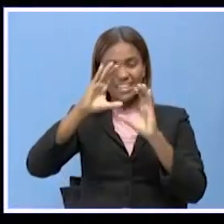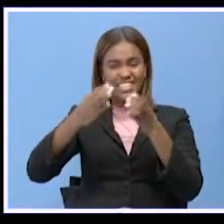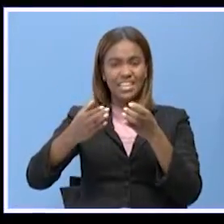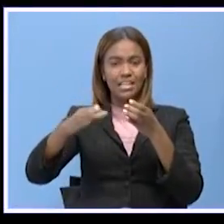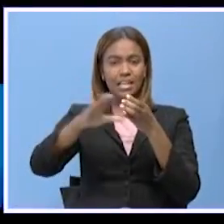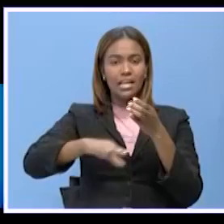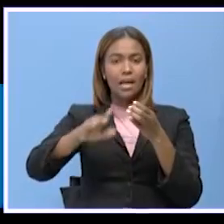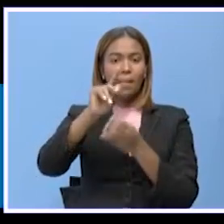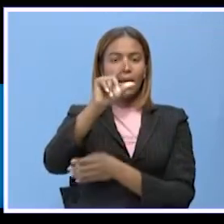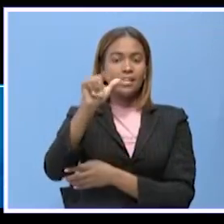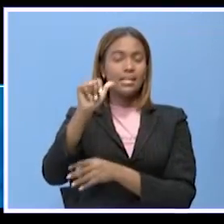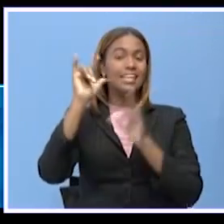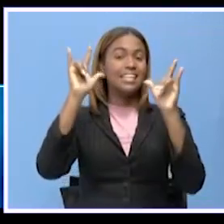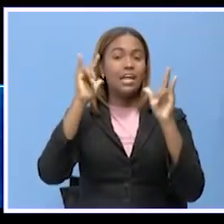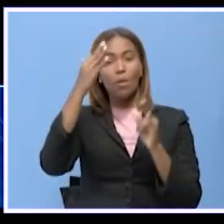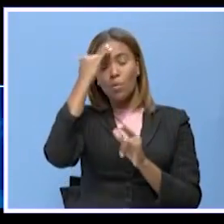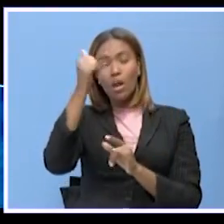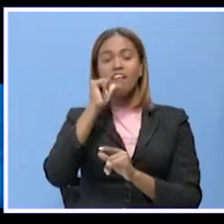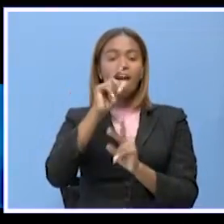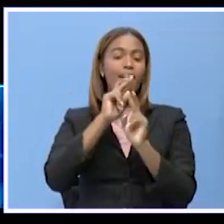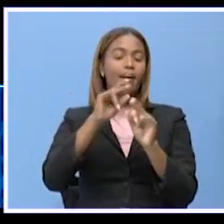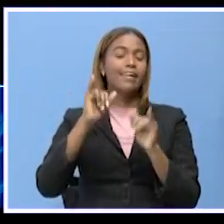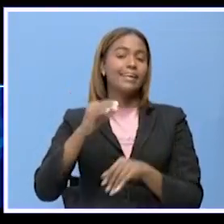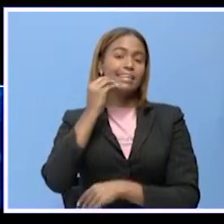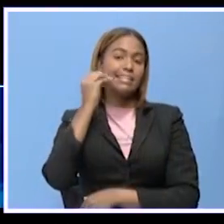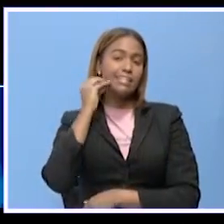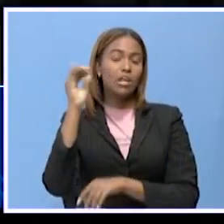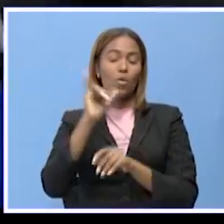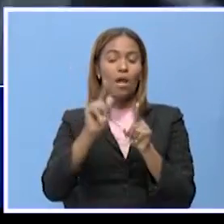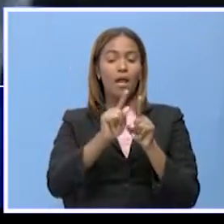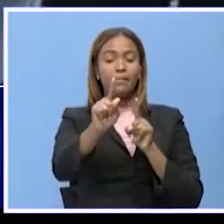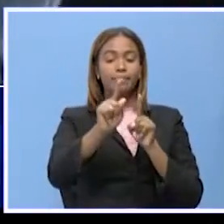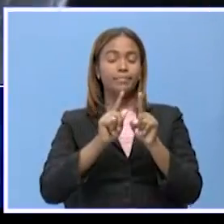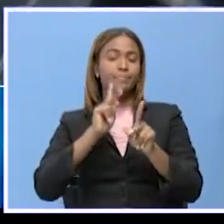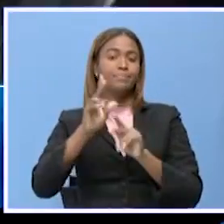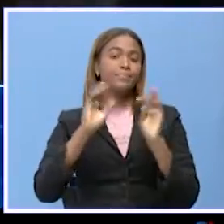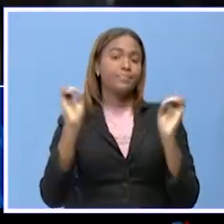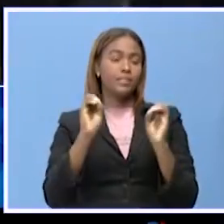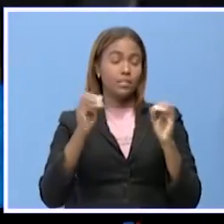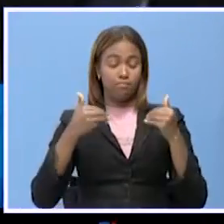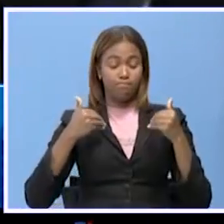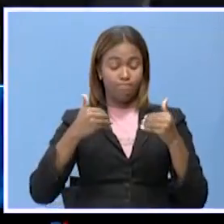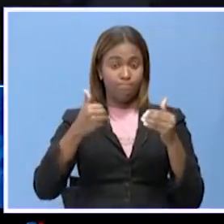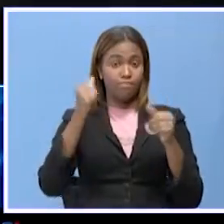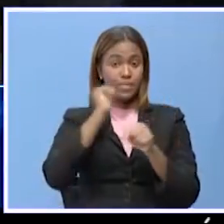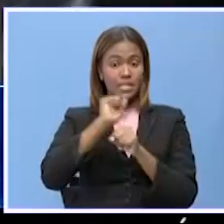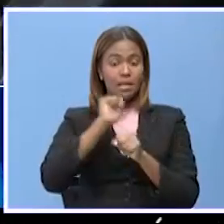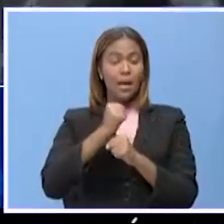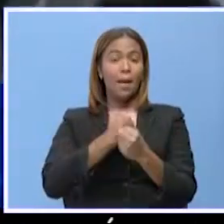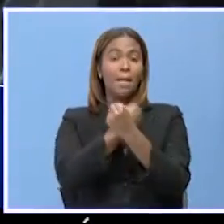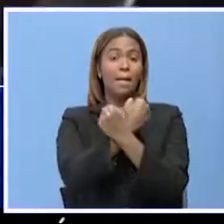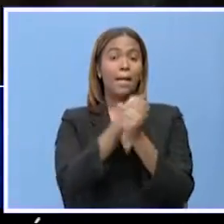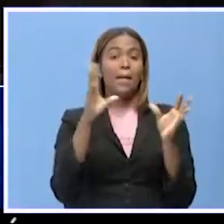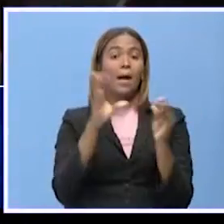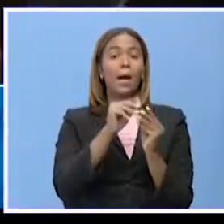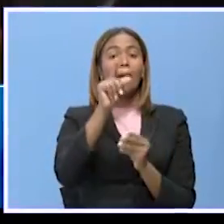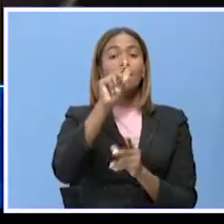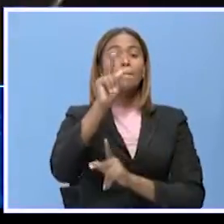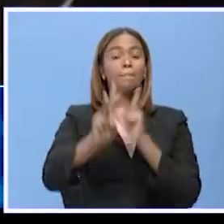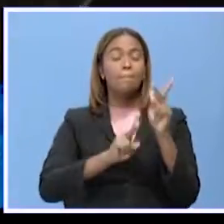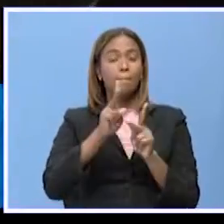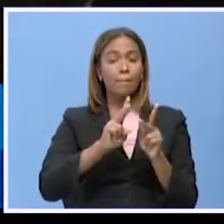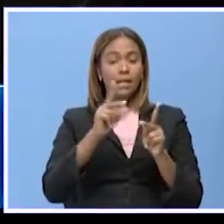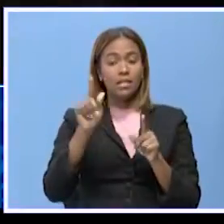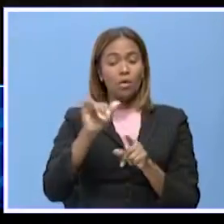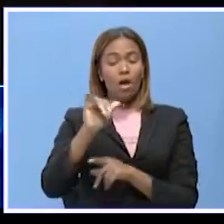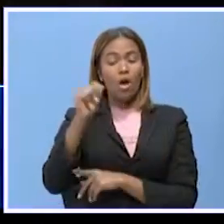en Santiago por violar el toque de queda y el distanciamiento físico. Durante el operativo fueron apresadas unas 20 personas, mientras